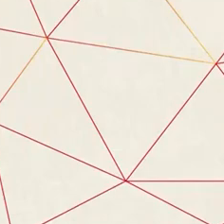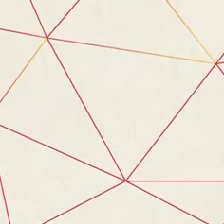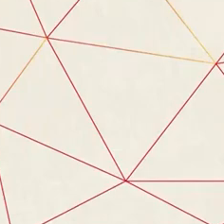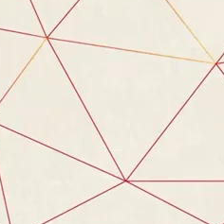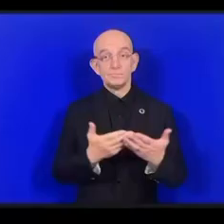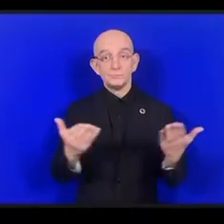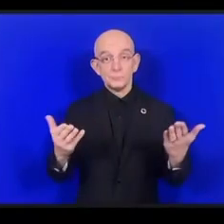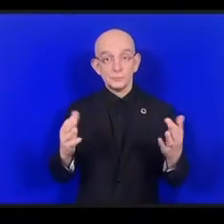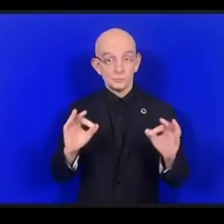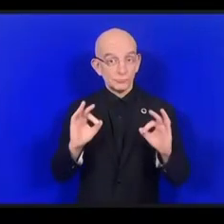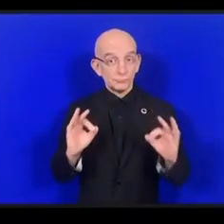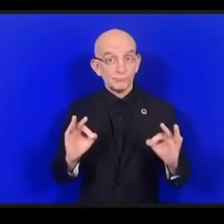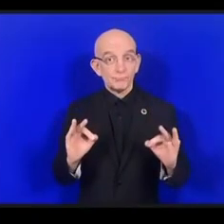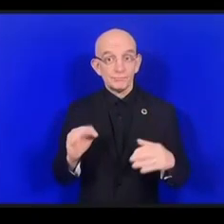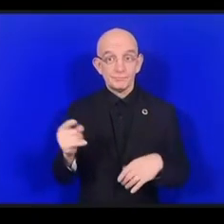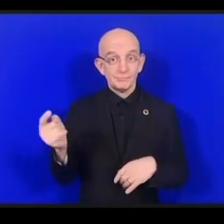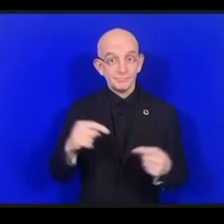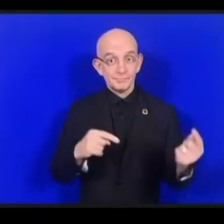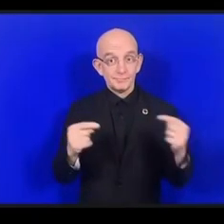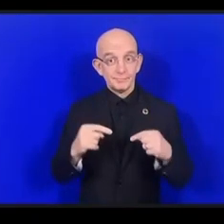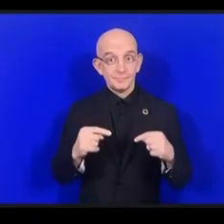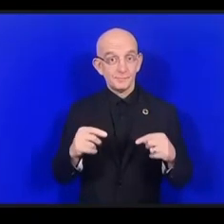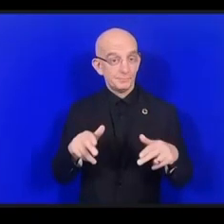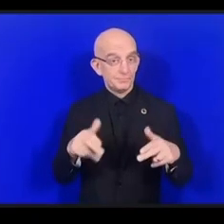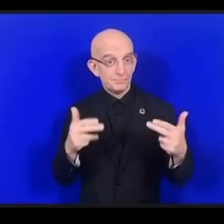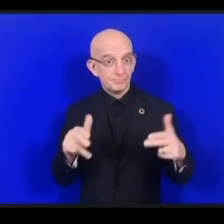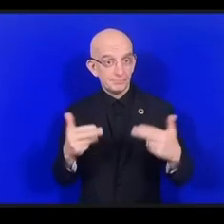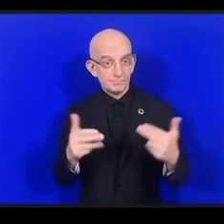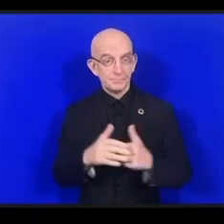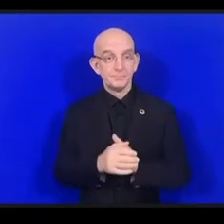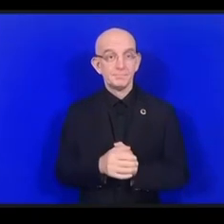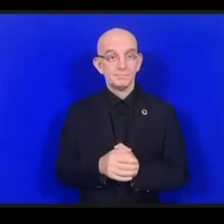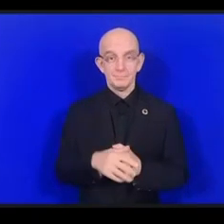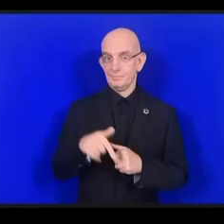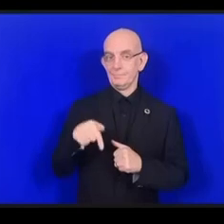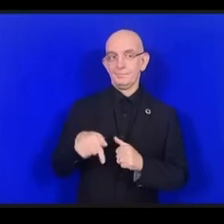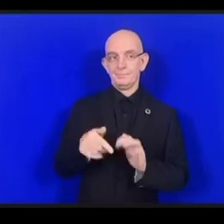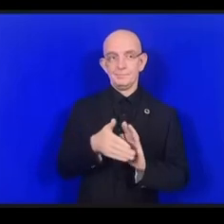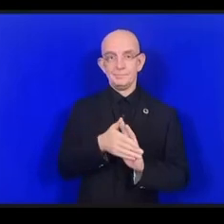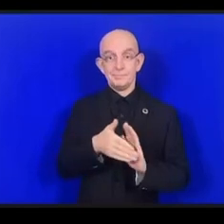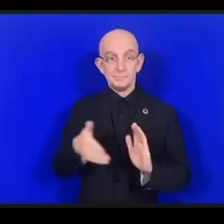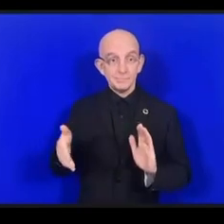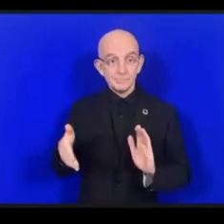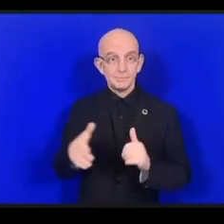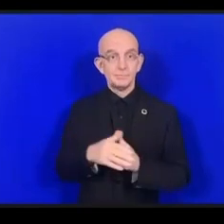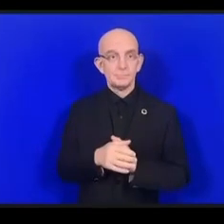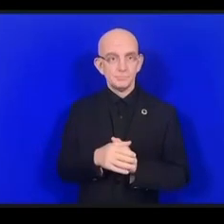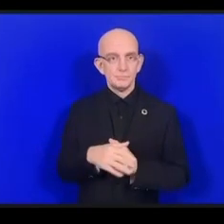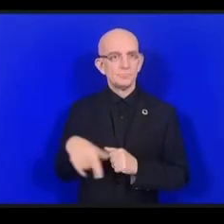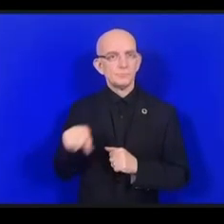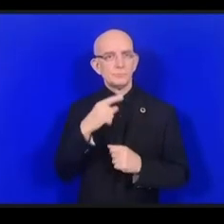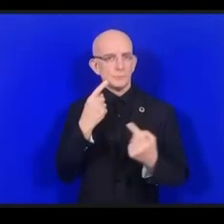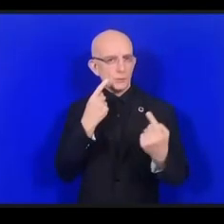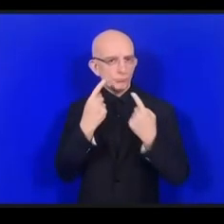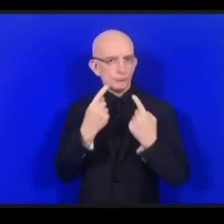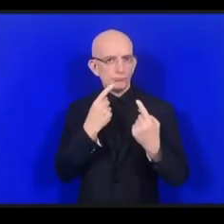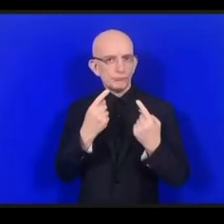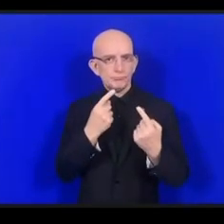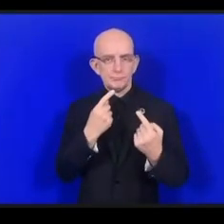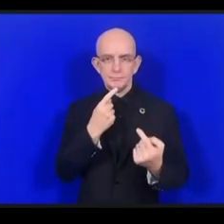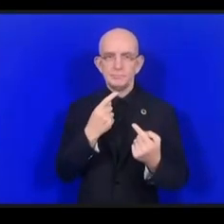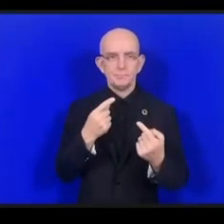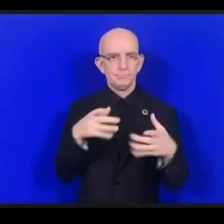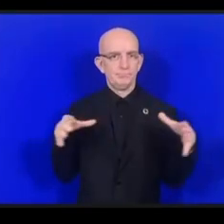tardes estamos aquí para celebrar la sesión principal sobre coaliciones